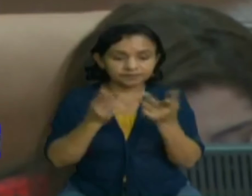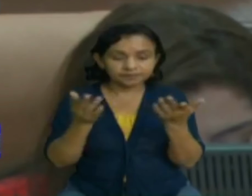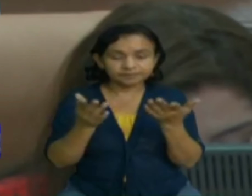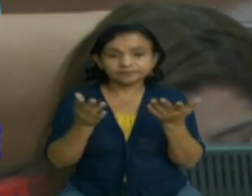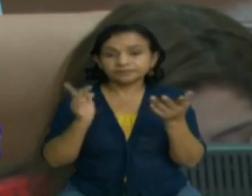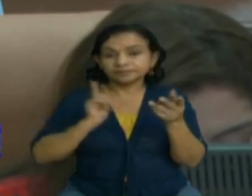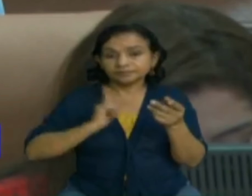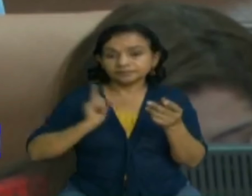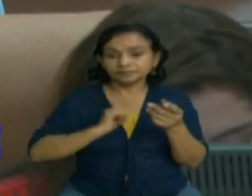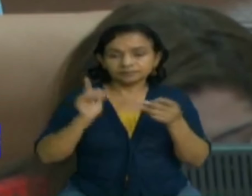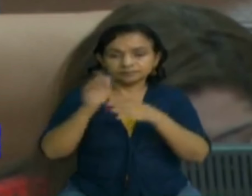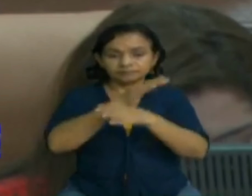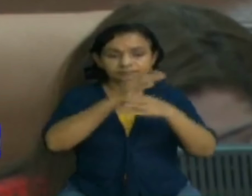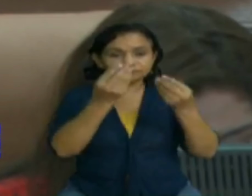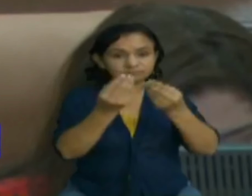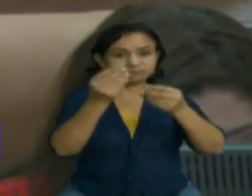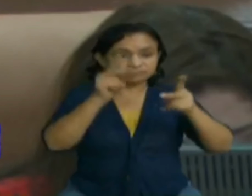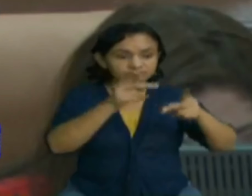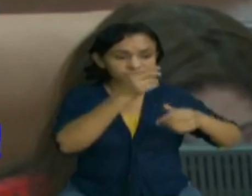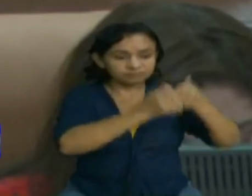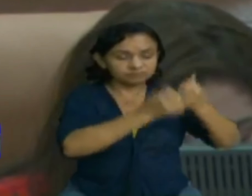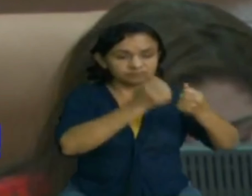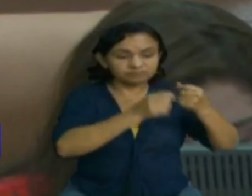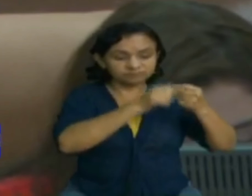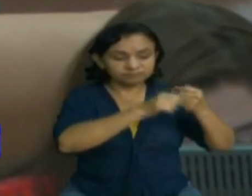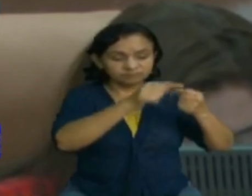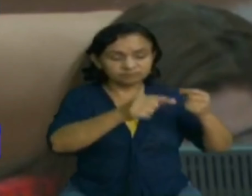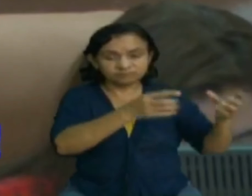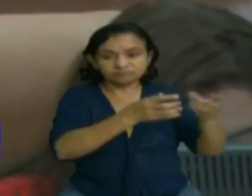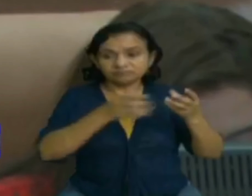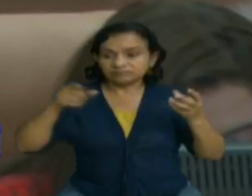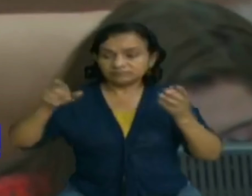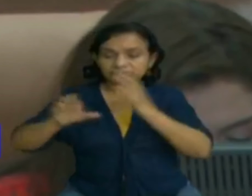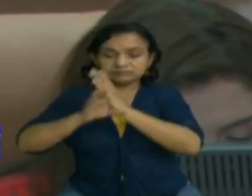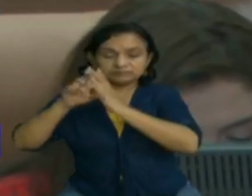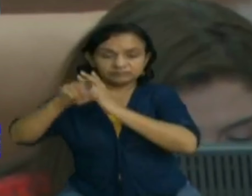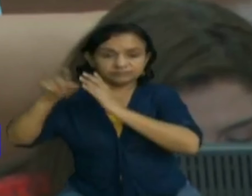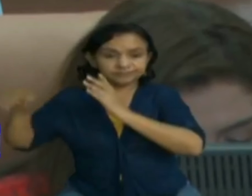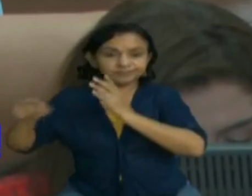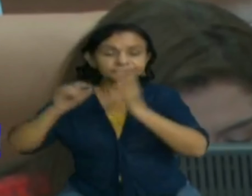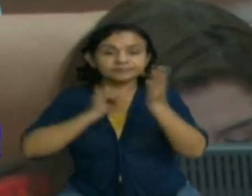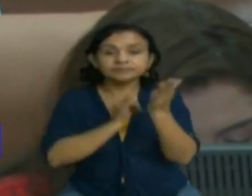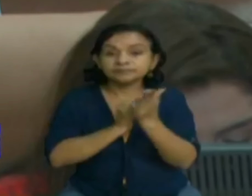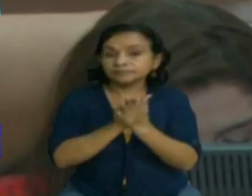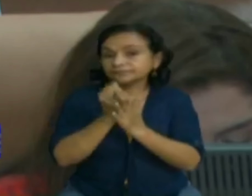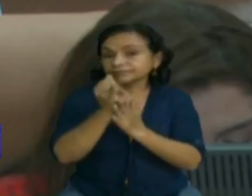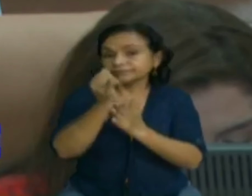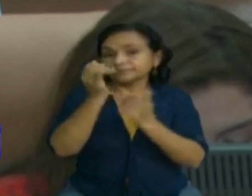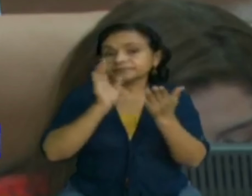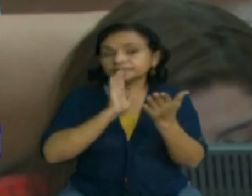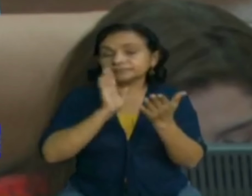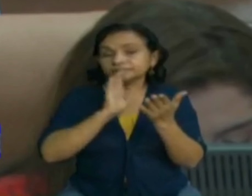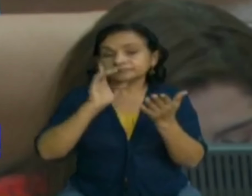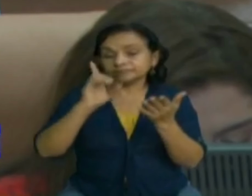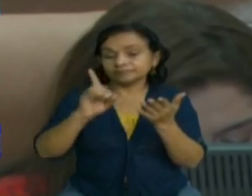una pluralidad de afectados, imputados o conductas, cuando la investigación se trate de